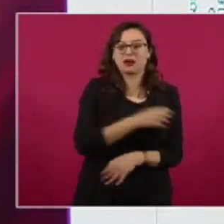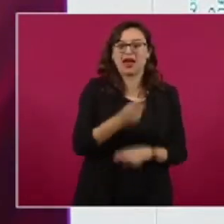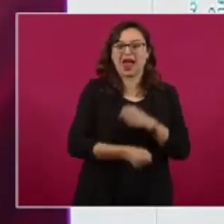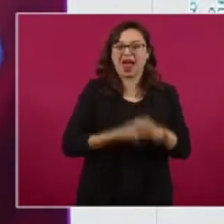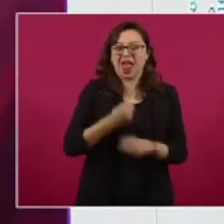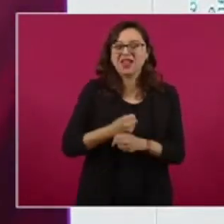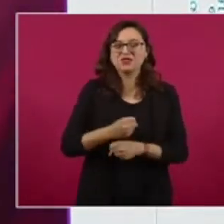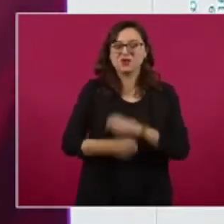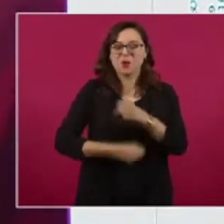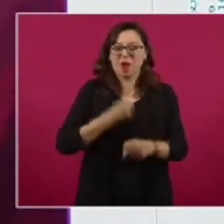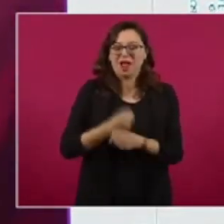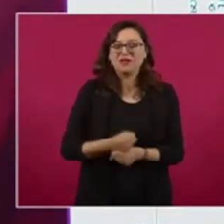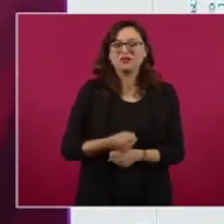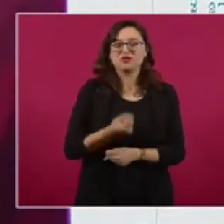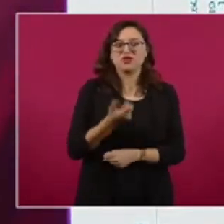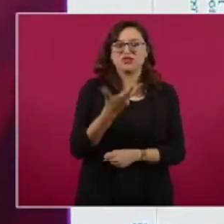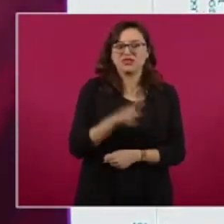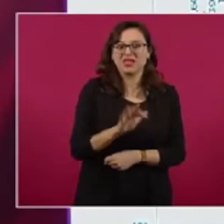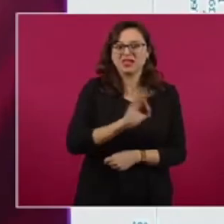10, 15, 20%.